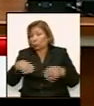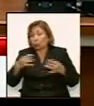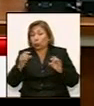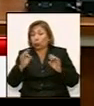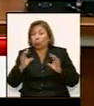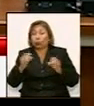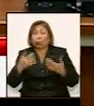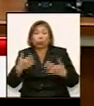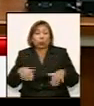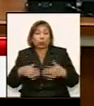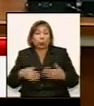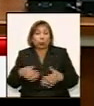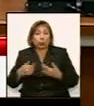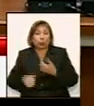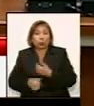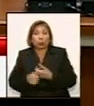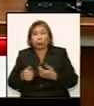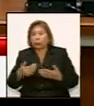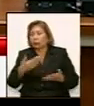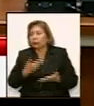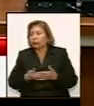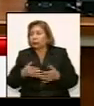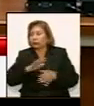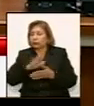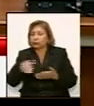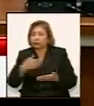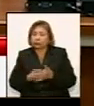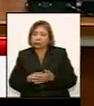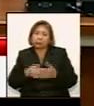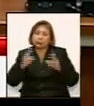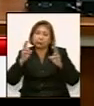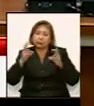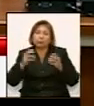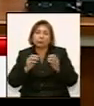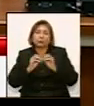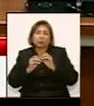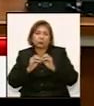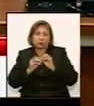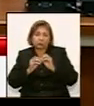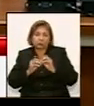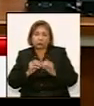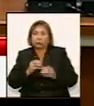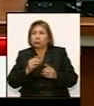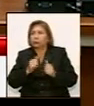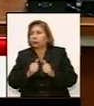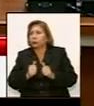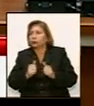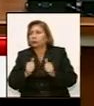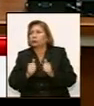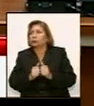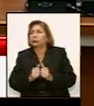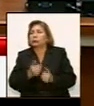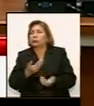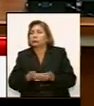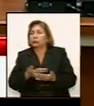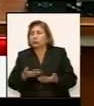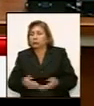libertad de expresión en general. Pasa por un tema de autorregulación y pasa por un Estado